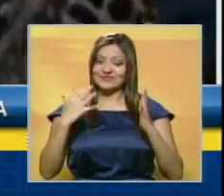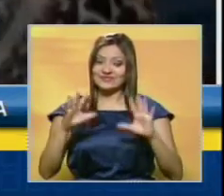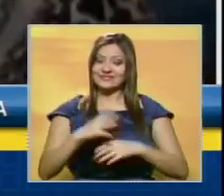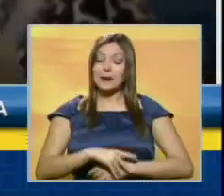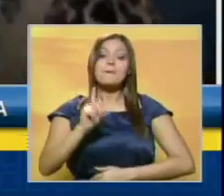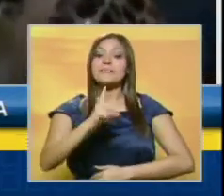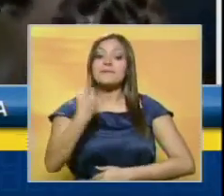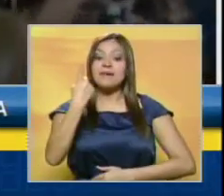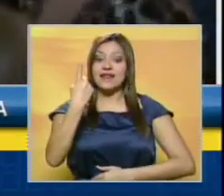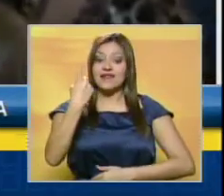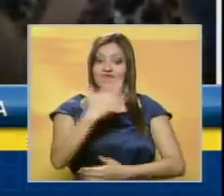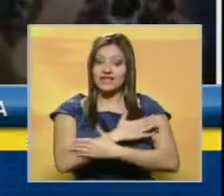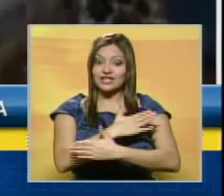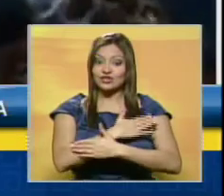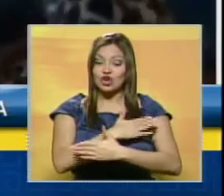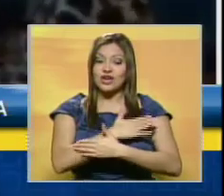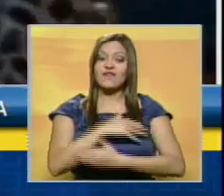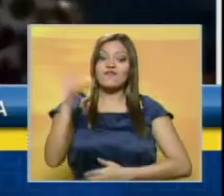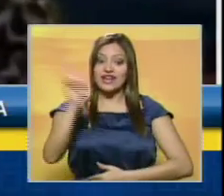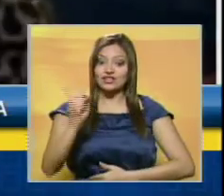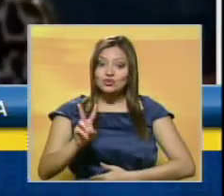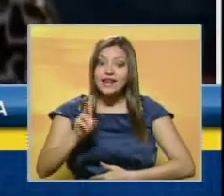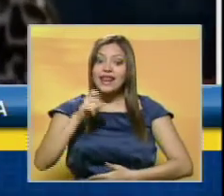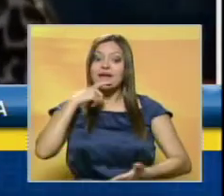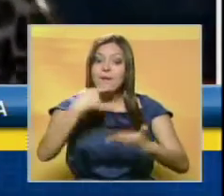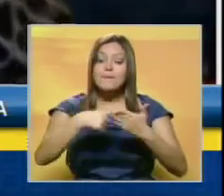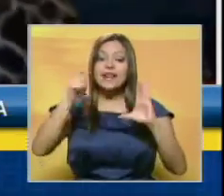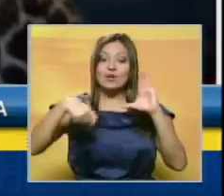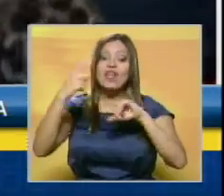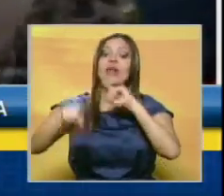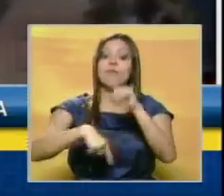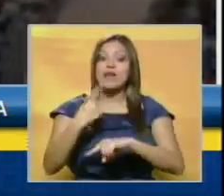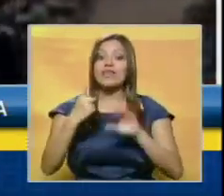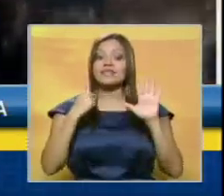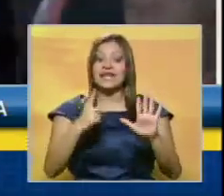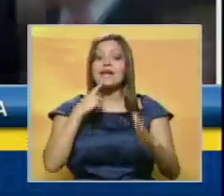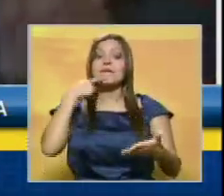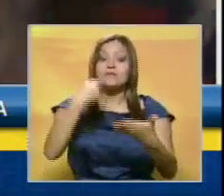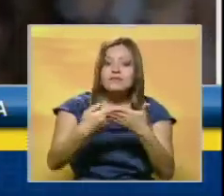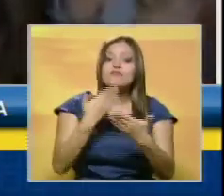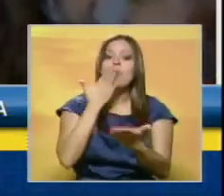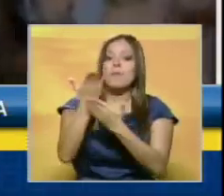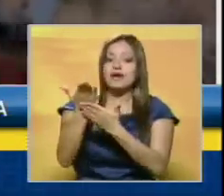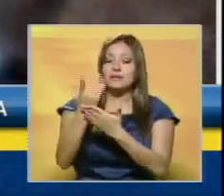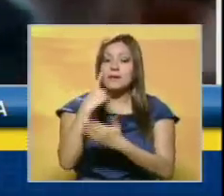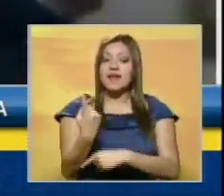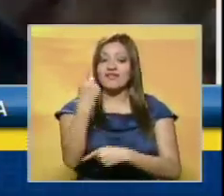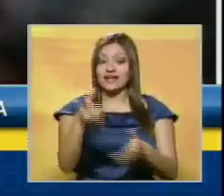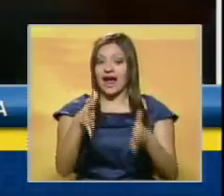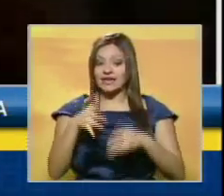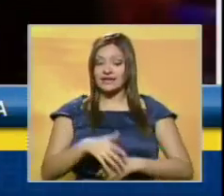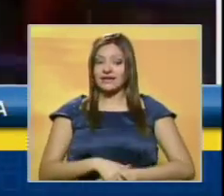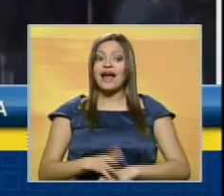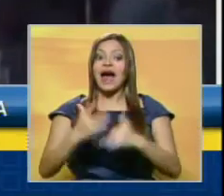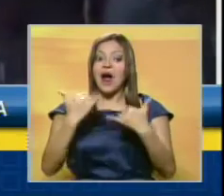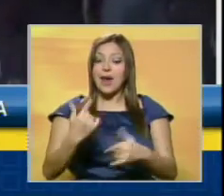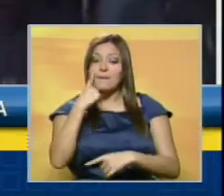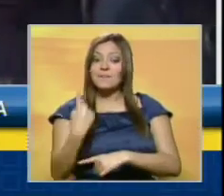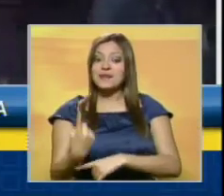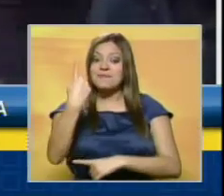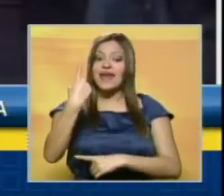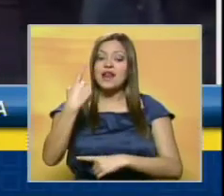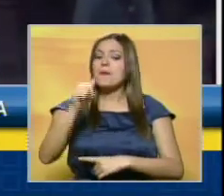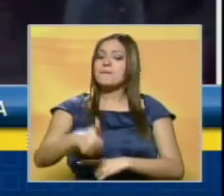Primer premio para una película venezolana después de 6 candidaturas. Con este triunfo, el film se convierte en la primera